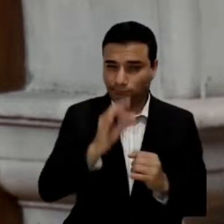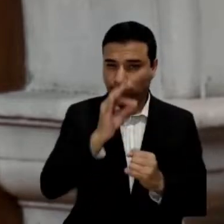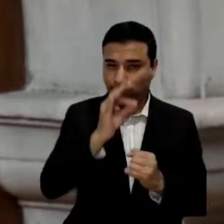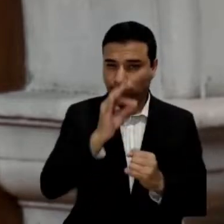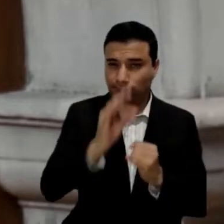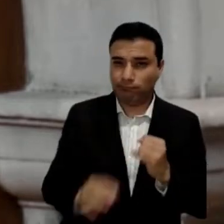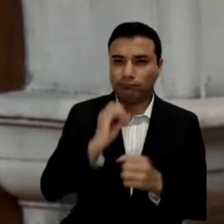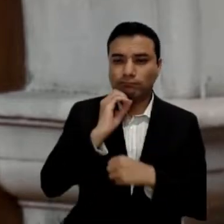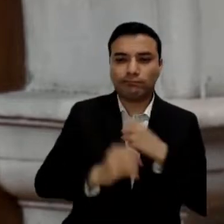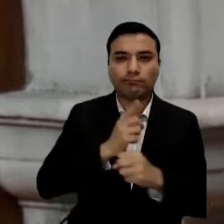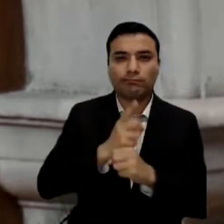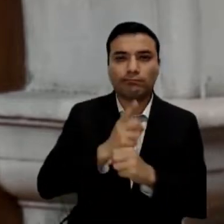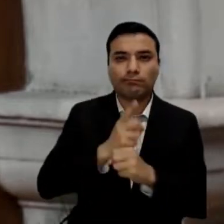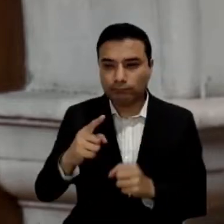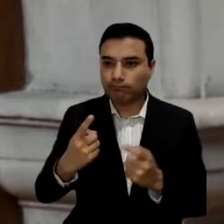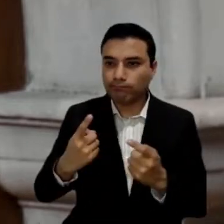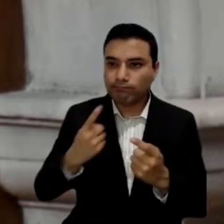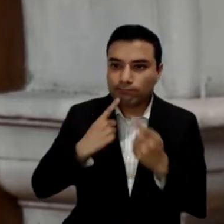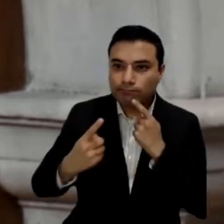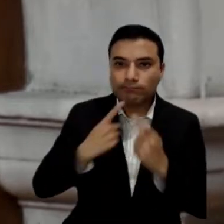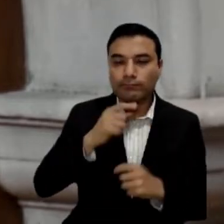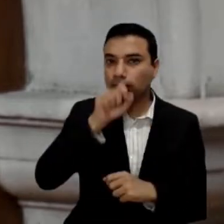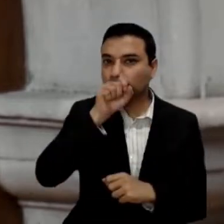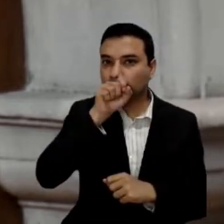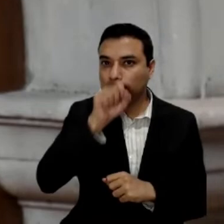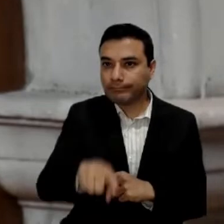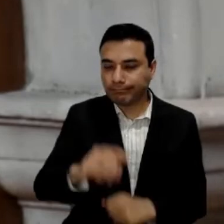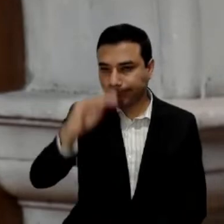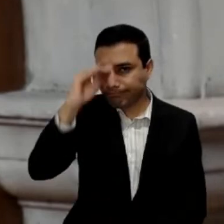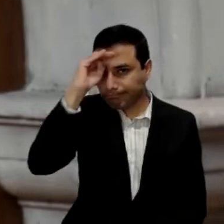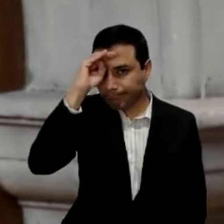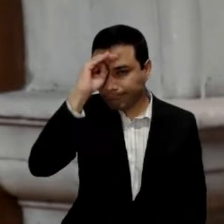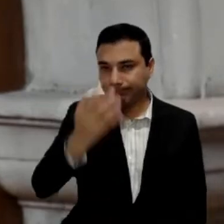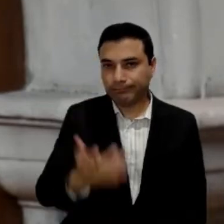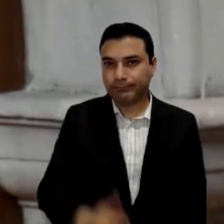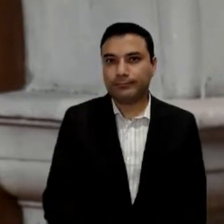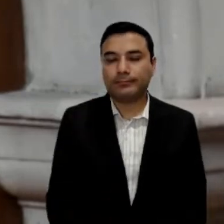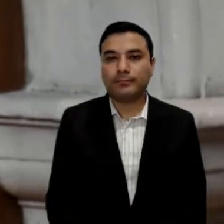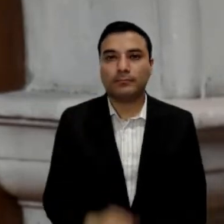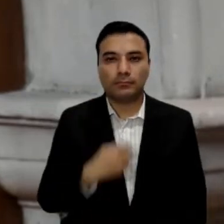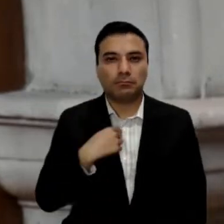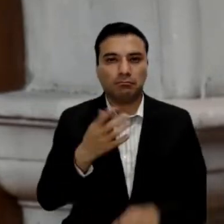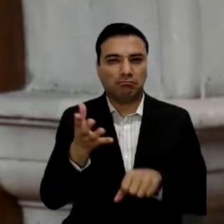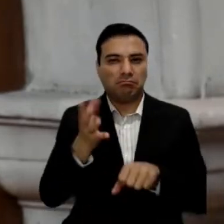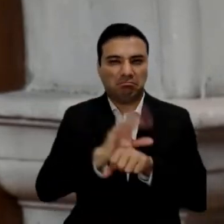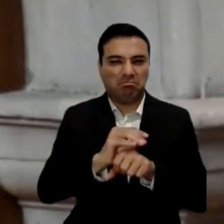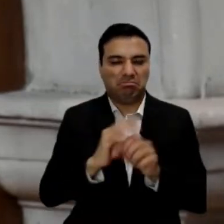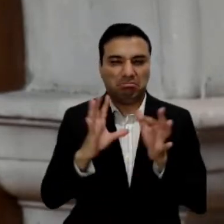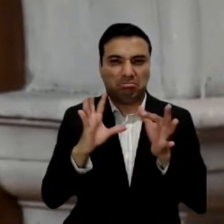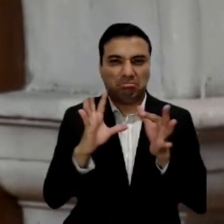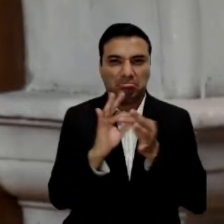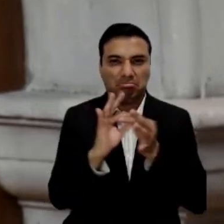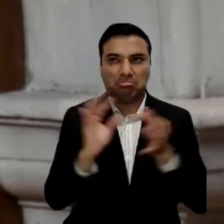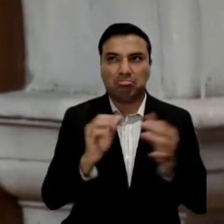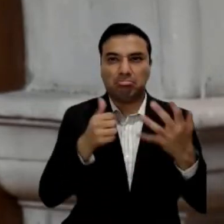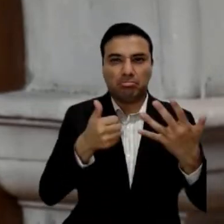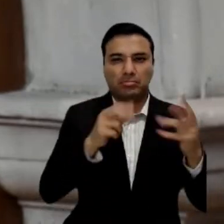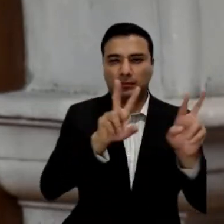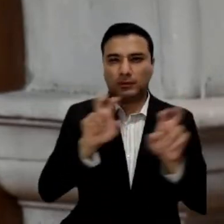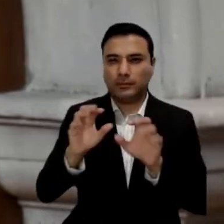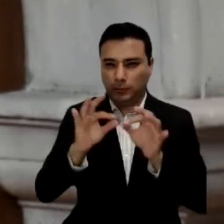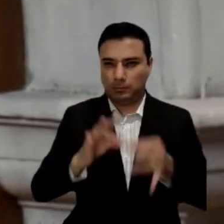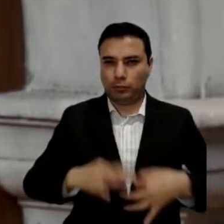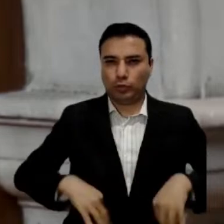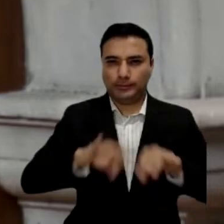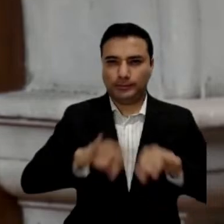diálogo y la reflexión. En este tenor, me permite comentar sobre 6 temas que son fundamentales para